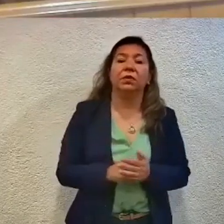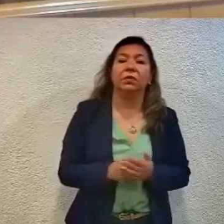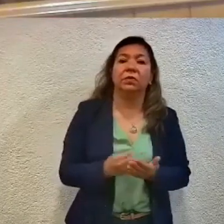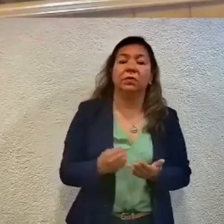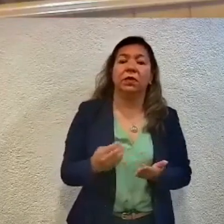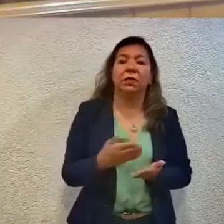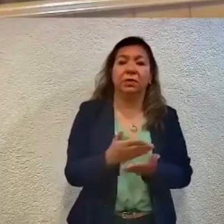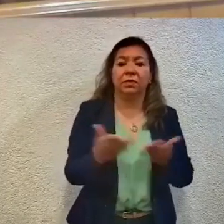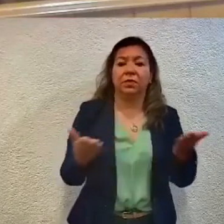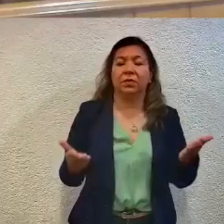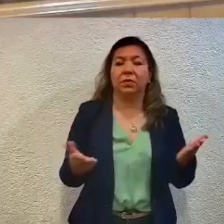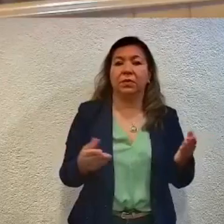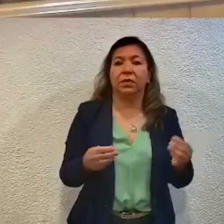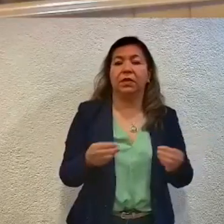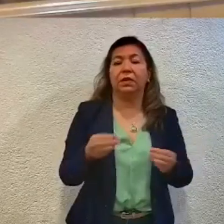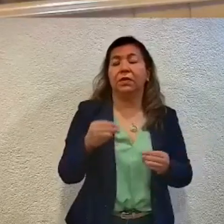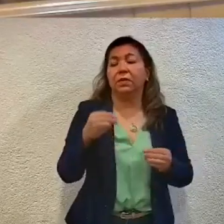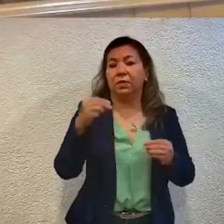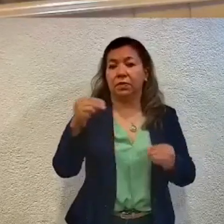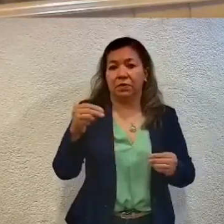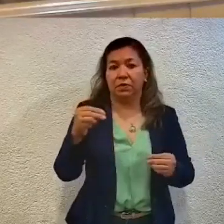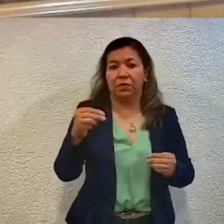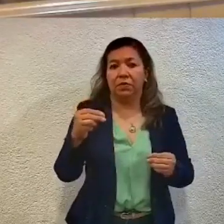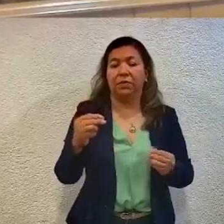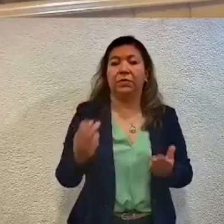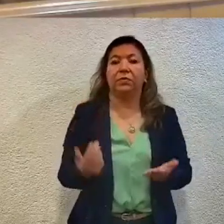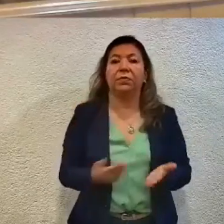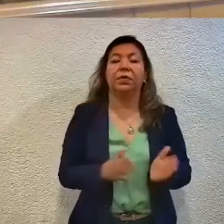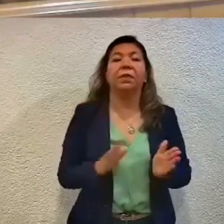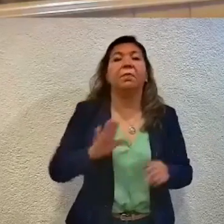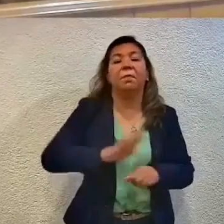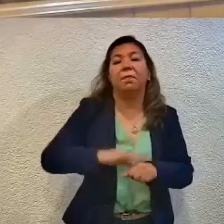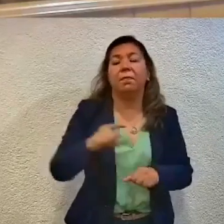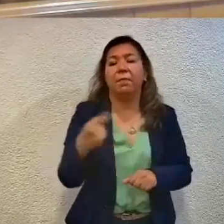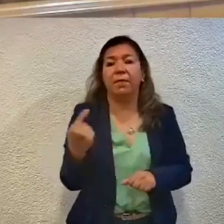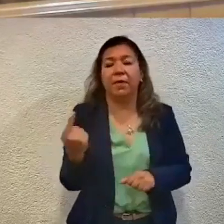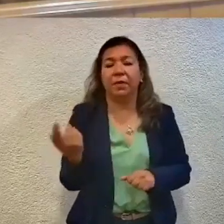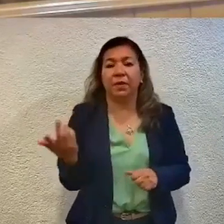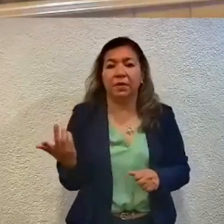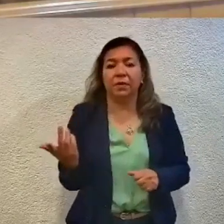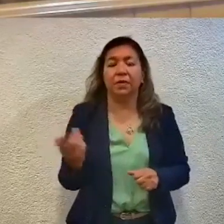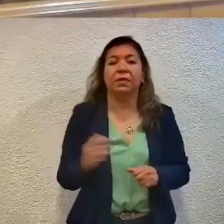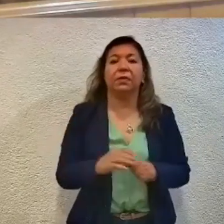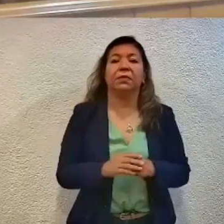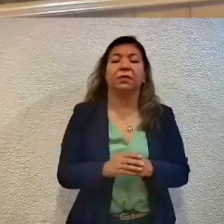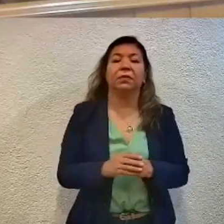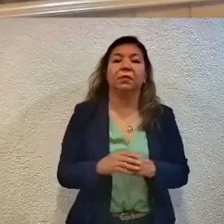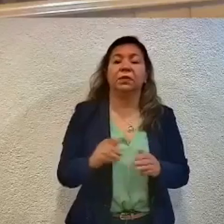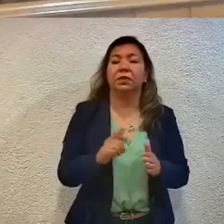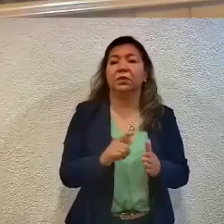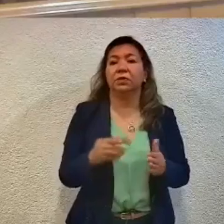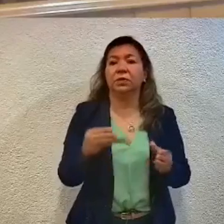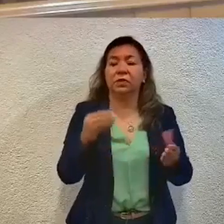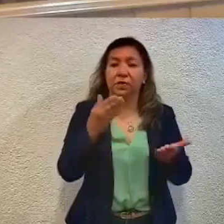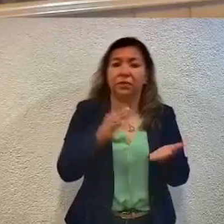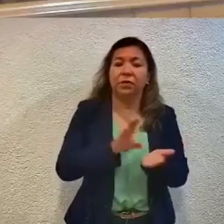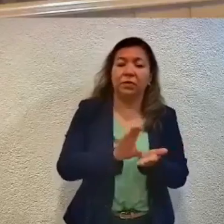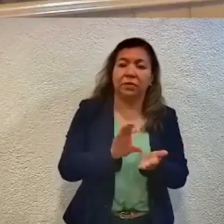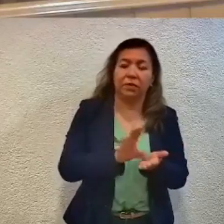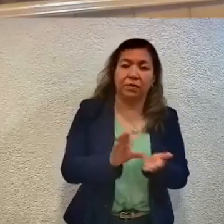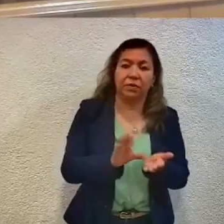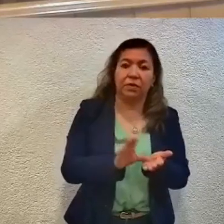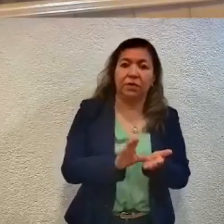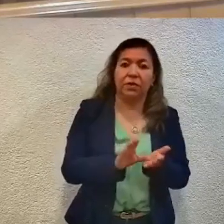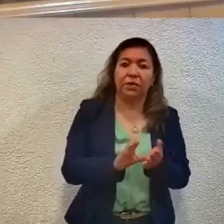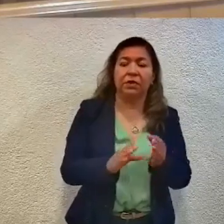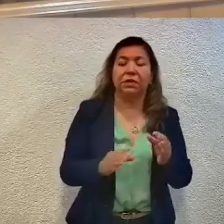se propone desestimar la solicitud al no exponerse los elementos mínimos del por qué se considera que los fundamentos